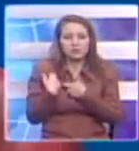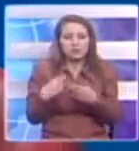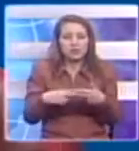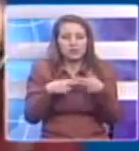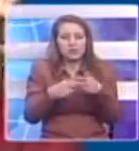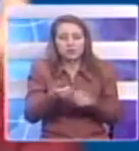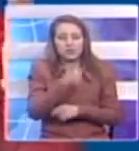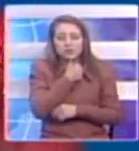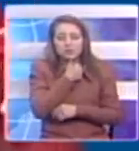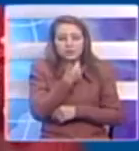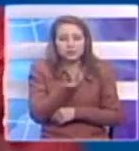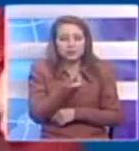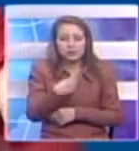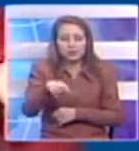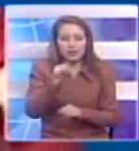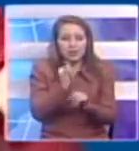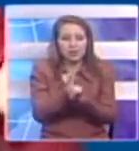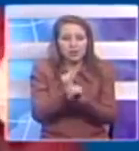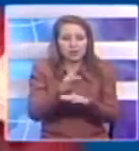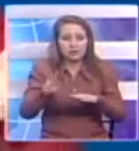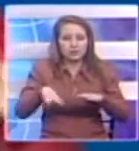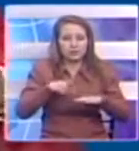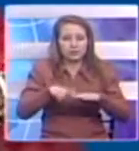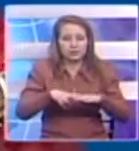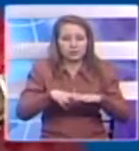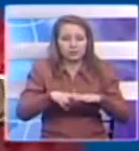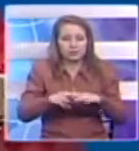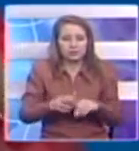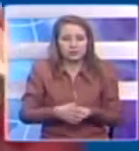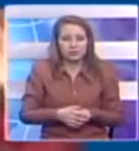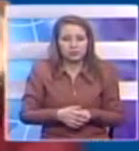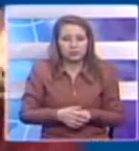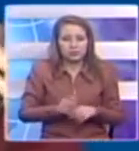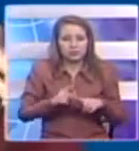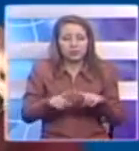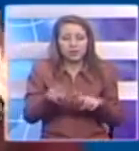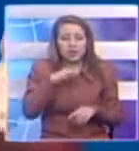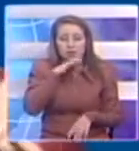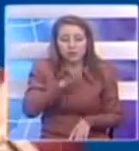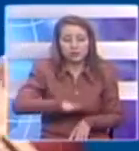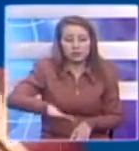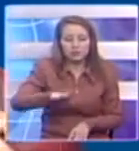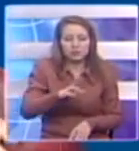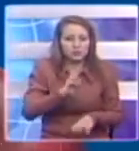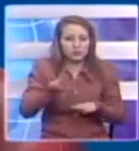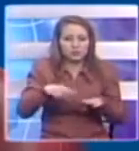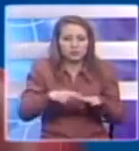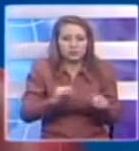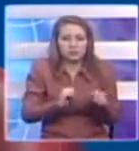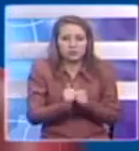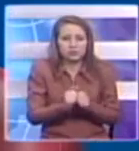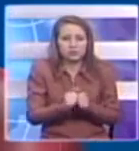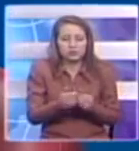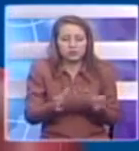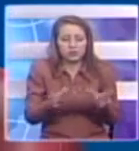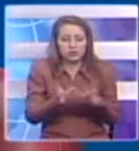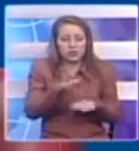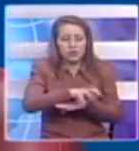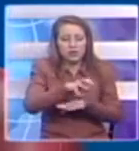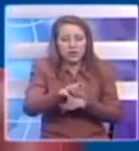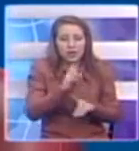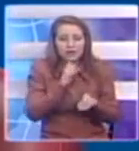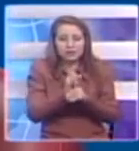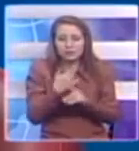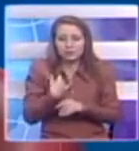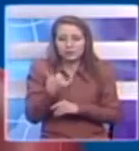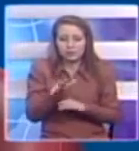recurso agua? Son las instituciones nacionales. Pero la contaminación usualmente pasa en un cantón. Entonces hay